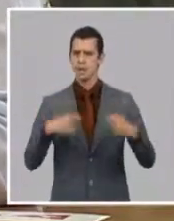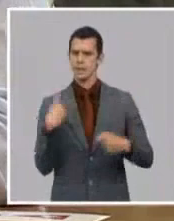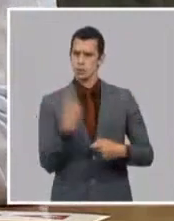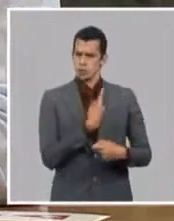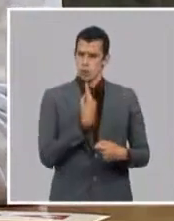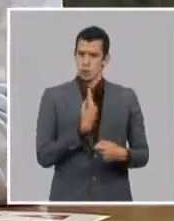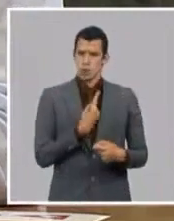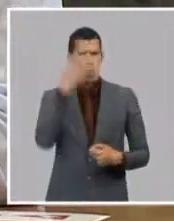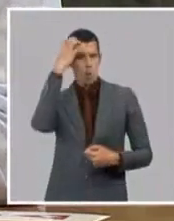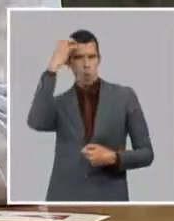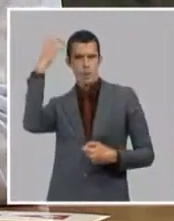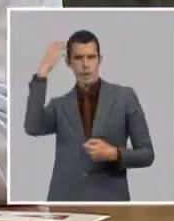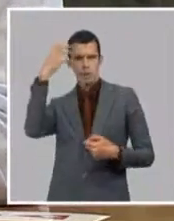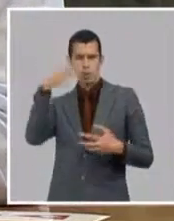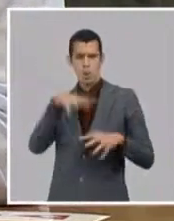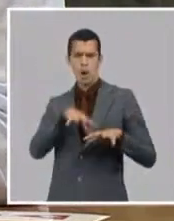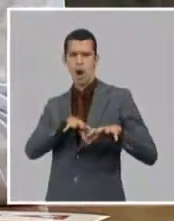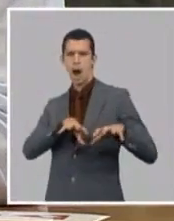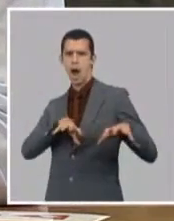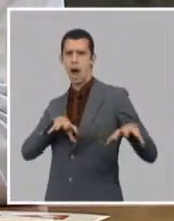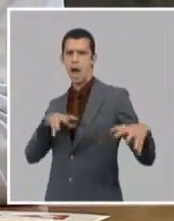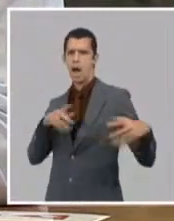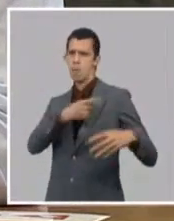sensibilidad por los problemas